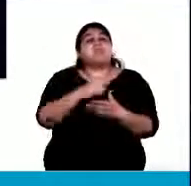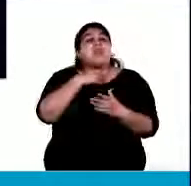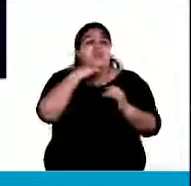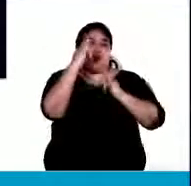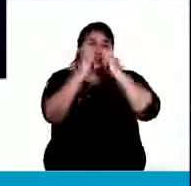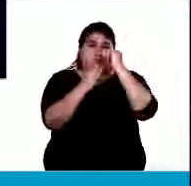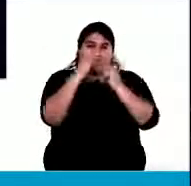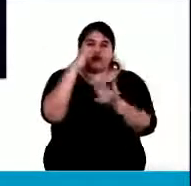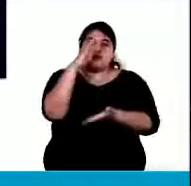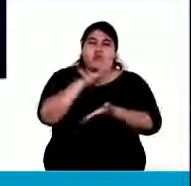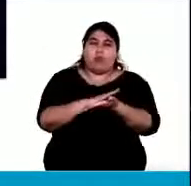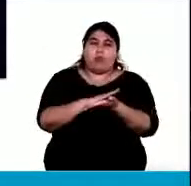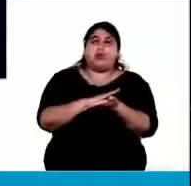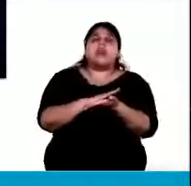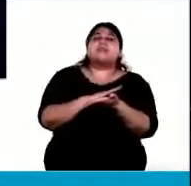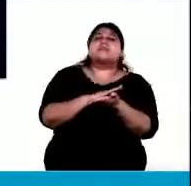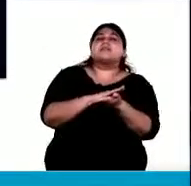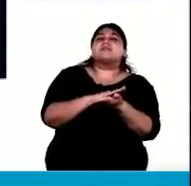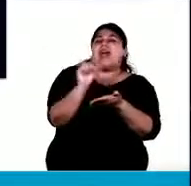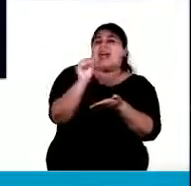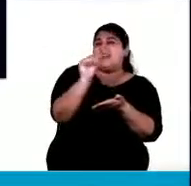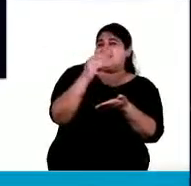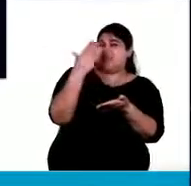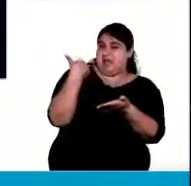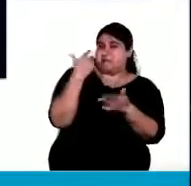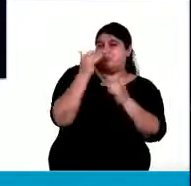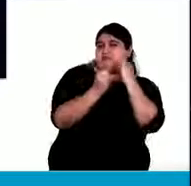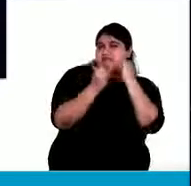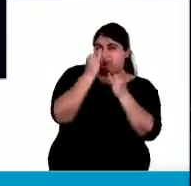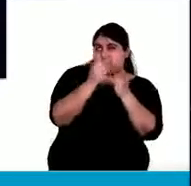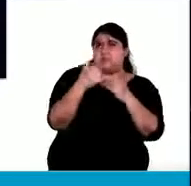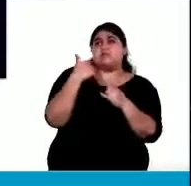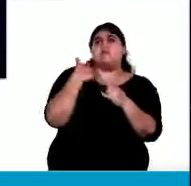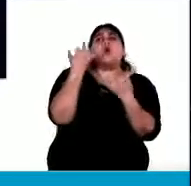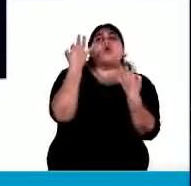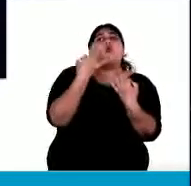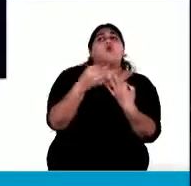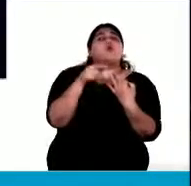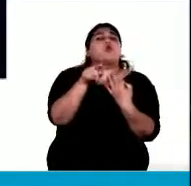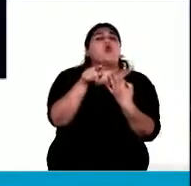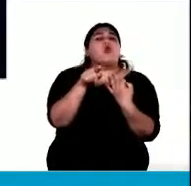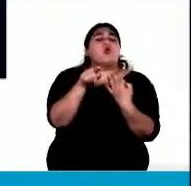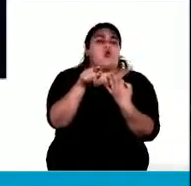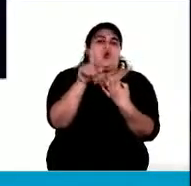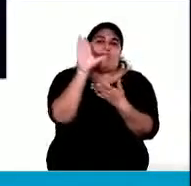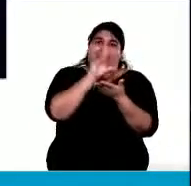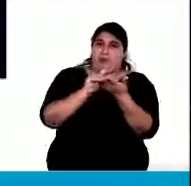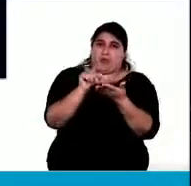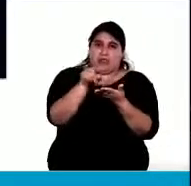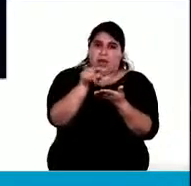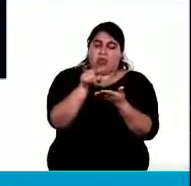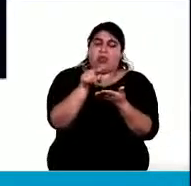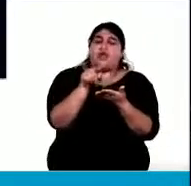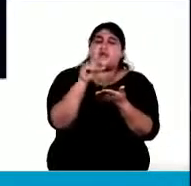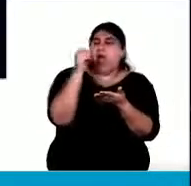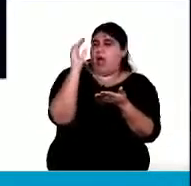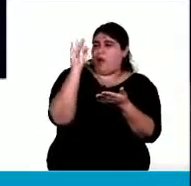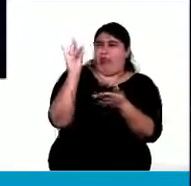que se dijo recientemente, que lo expresó el diputado